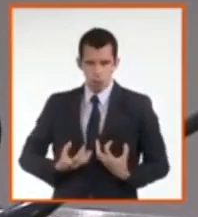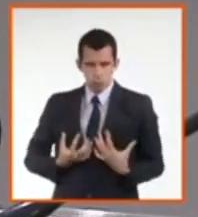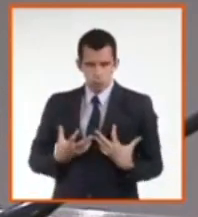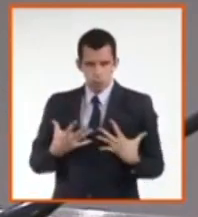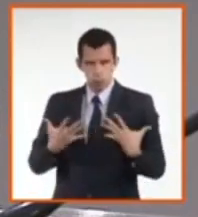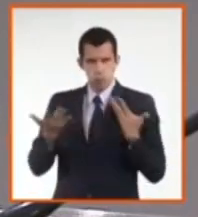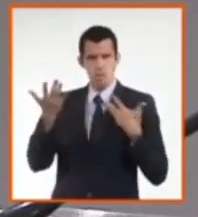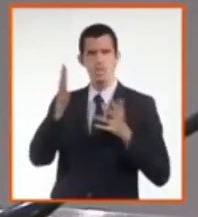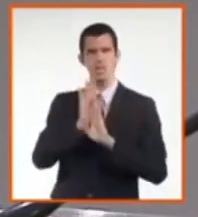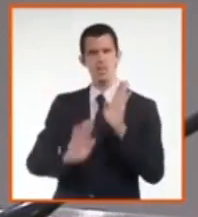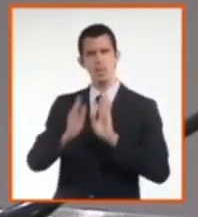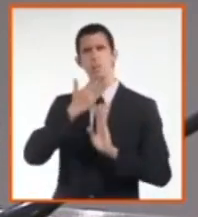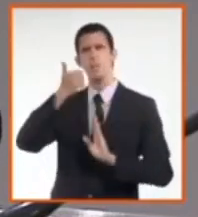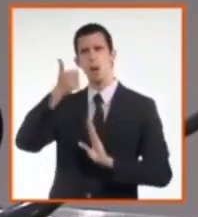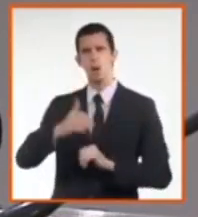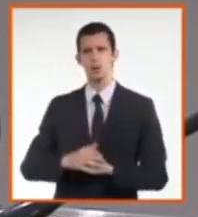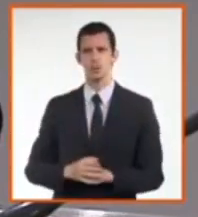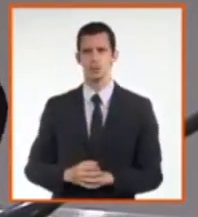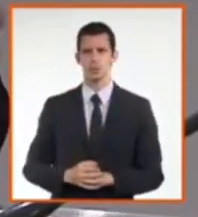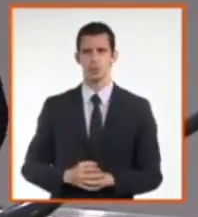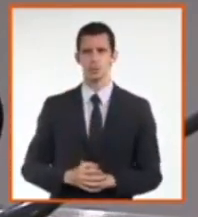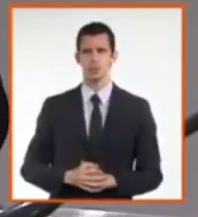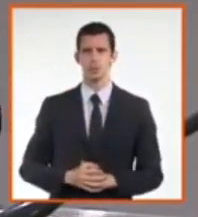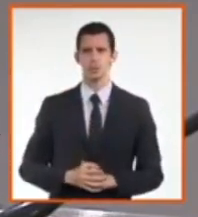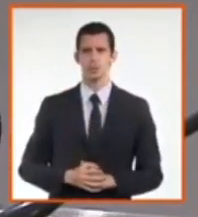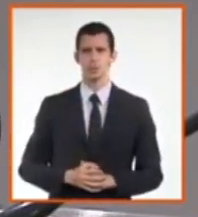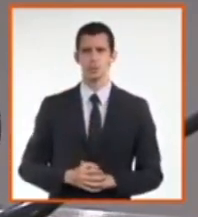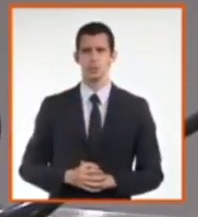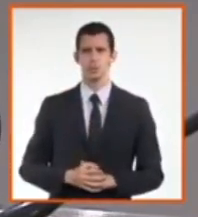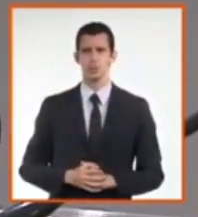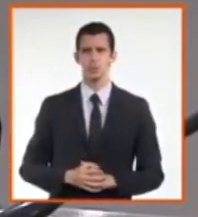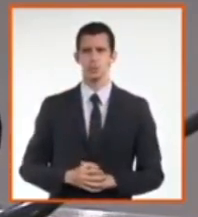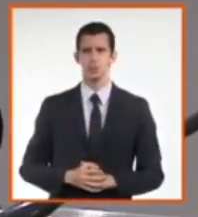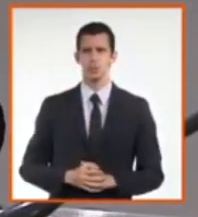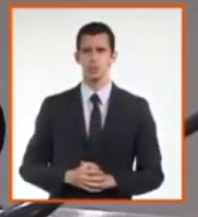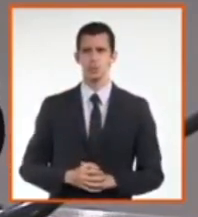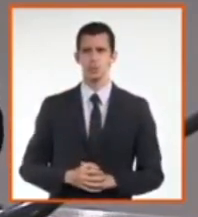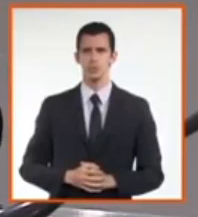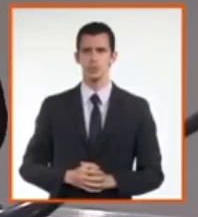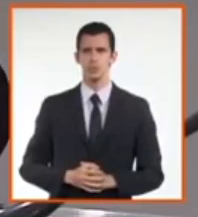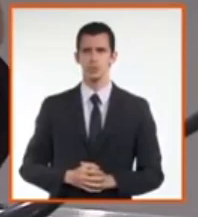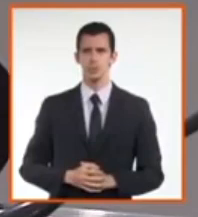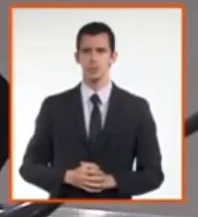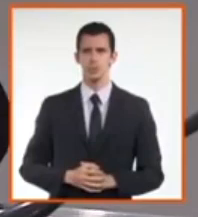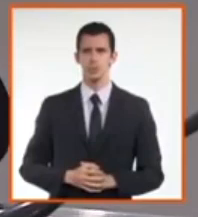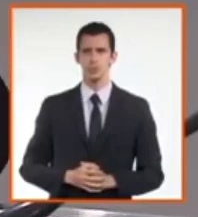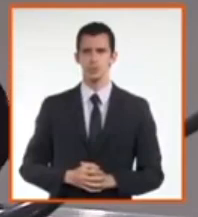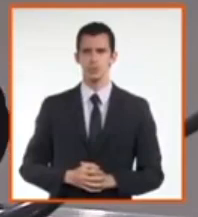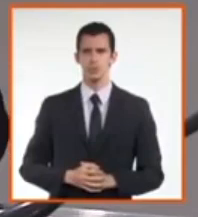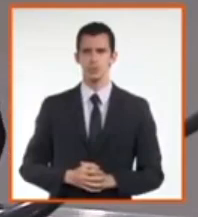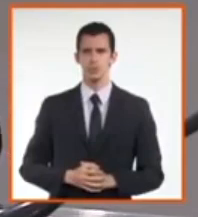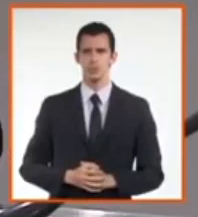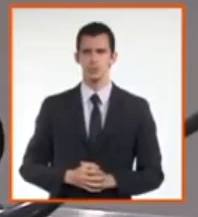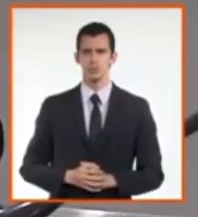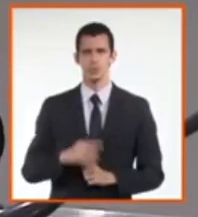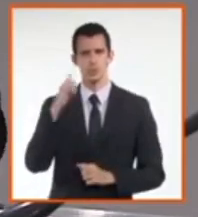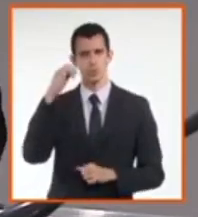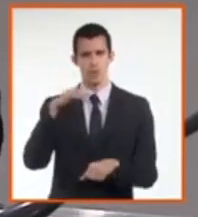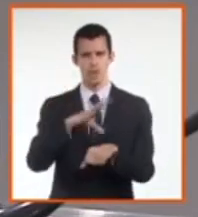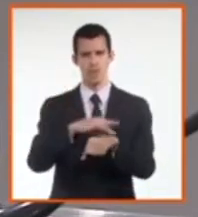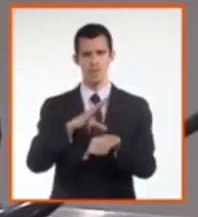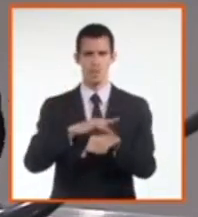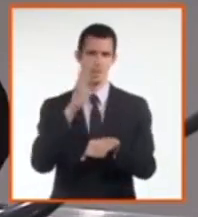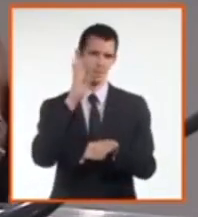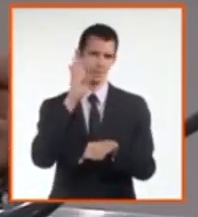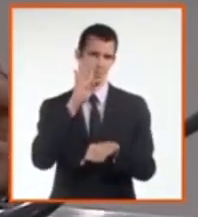amplificación viral inducida por por anticuerpos Y qué es lo que puede incluso ser más